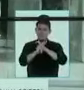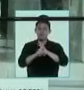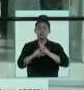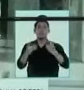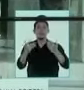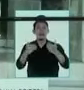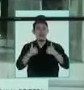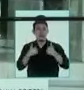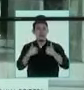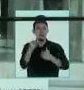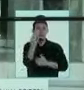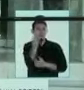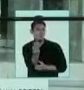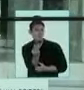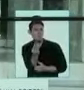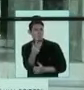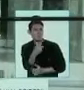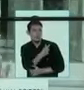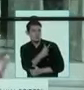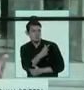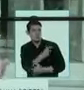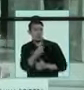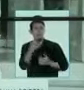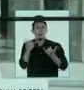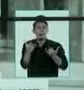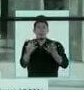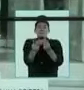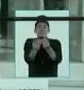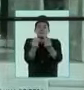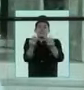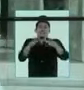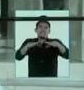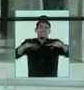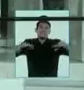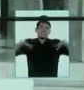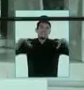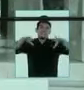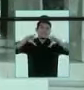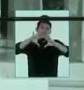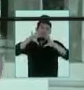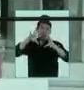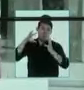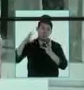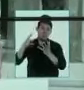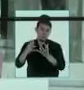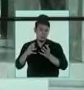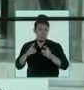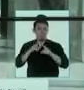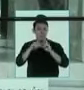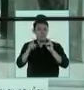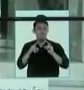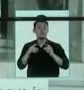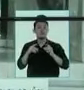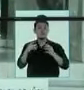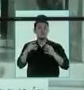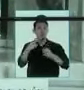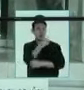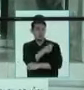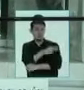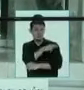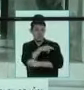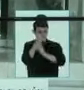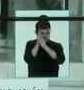cabe. Por dar un ejemplo, acá se están dando los ensayos clínicos de la CureVac, que va a ser, la CureVac es una vacuna alemana, que va a ser